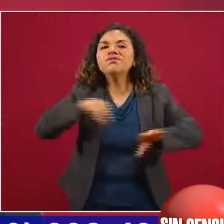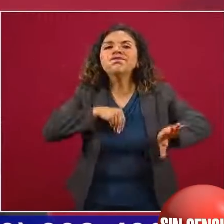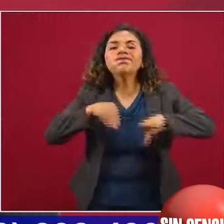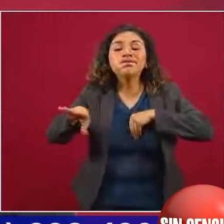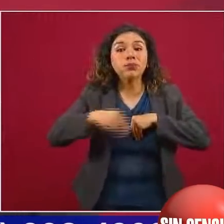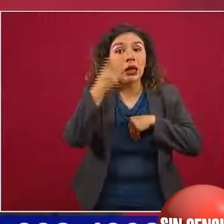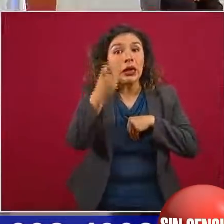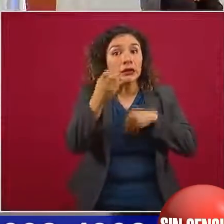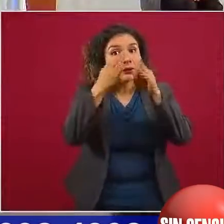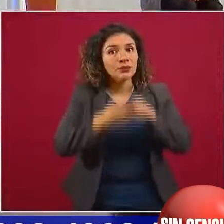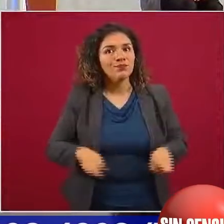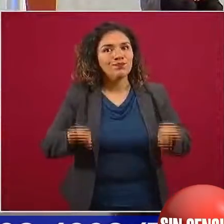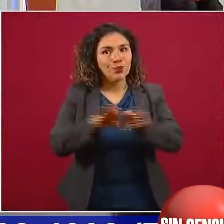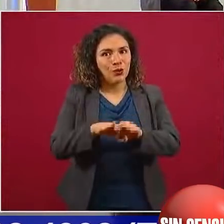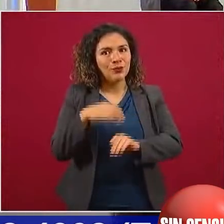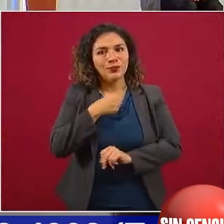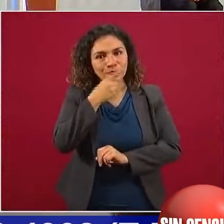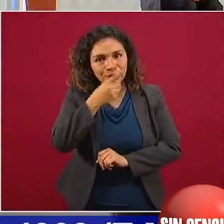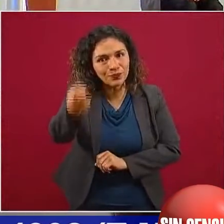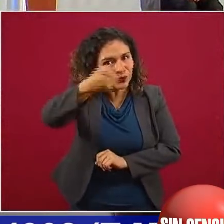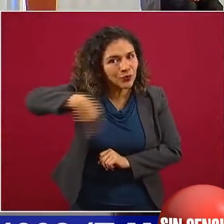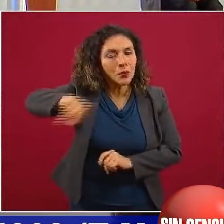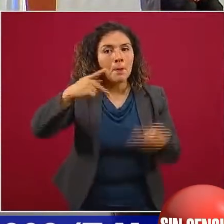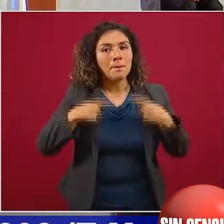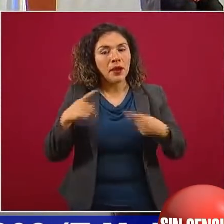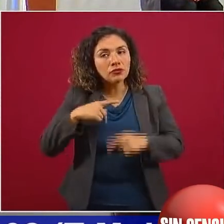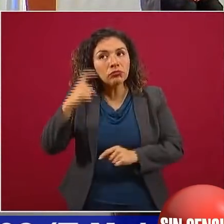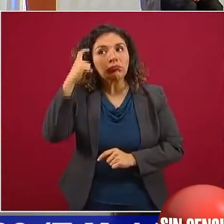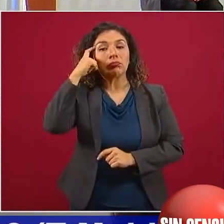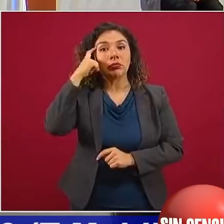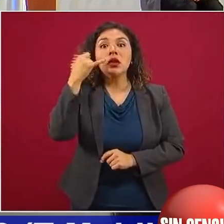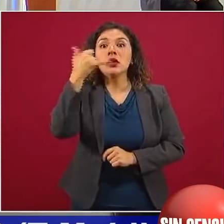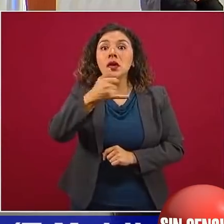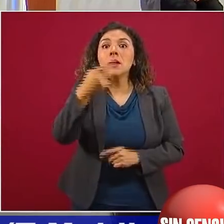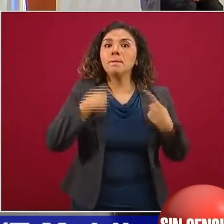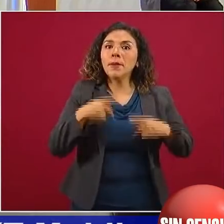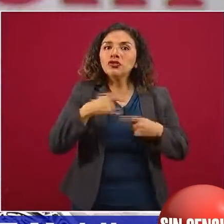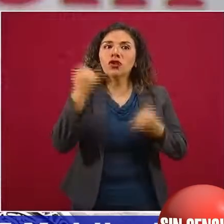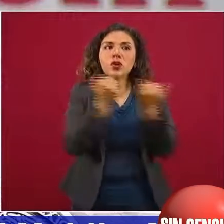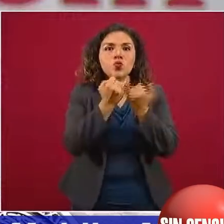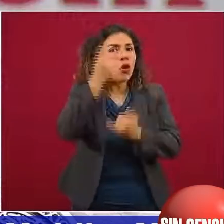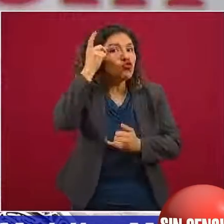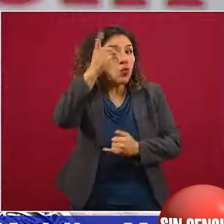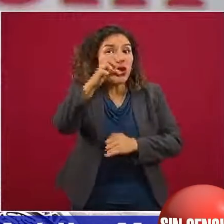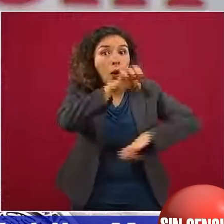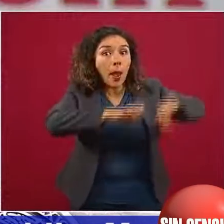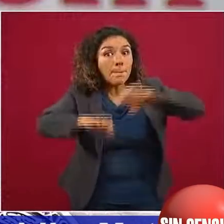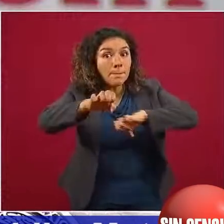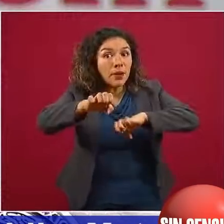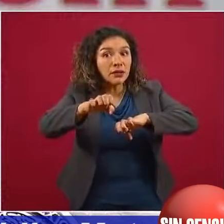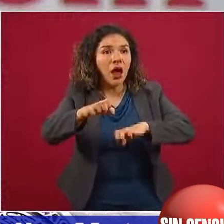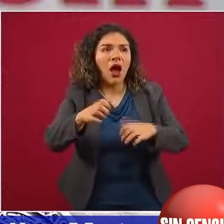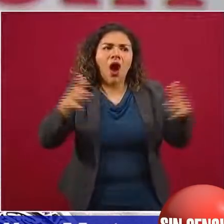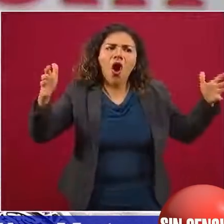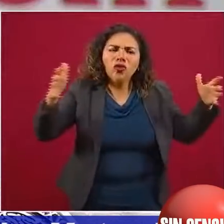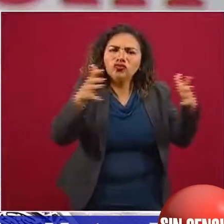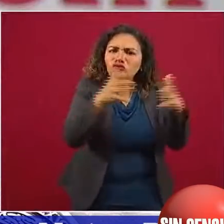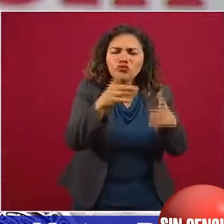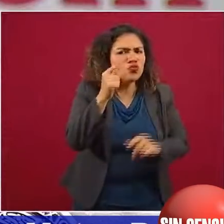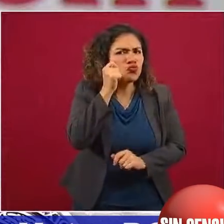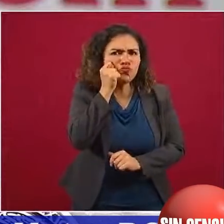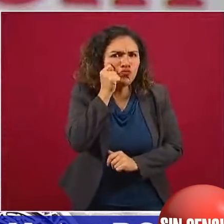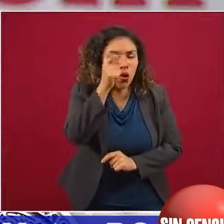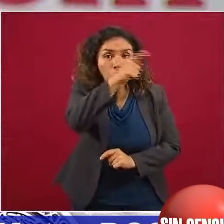lo recuerdo a la población y también a todos los propietarios y propietarias de empresas, grandes, medianas,